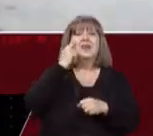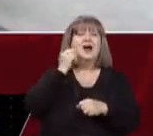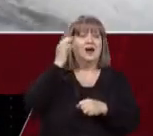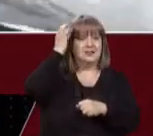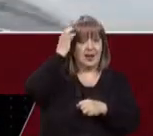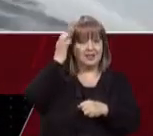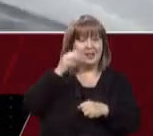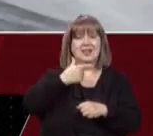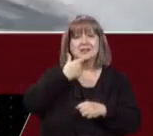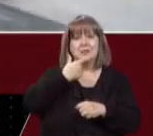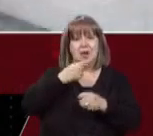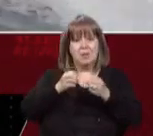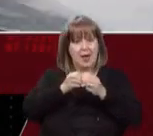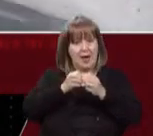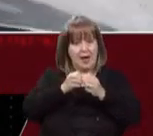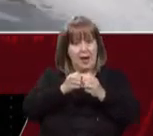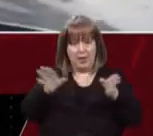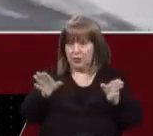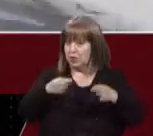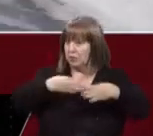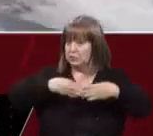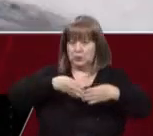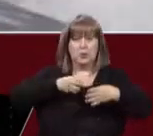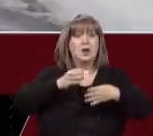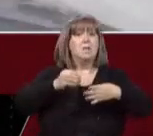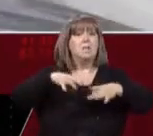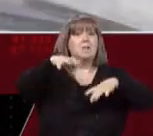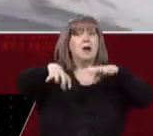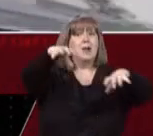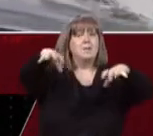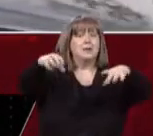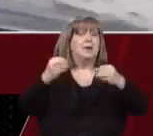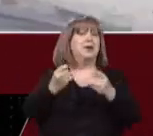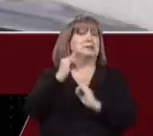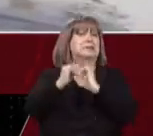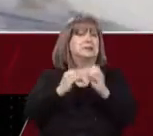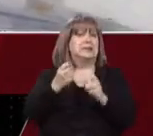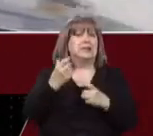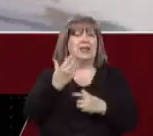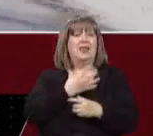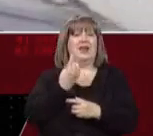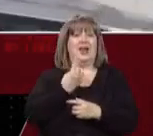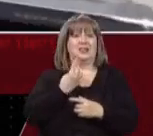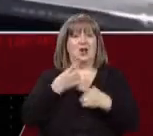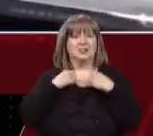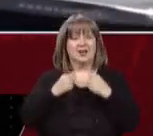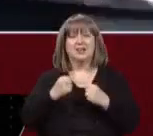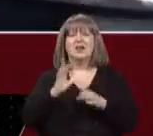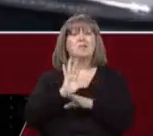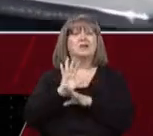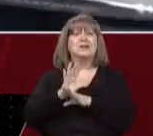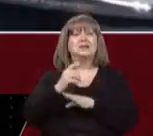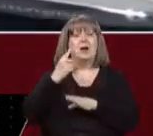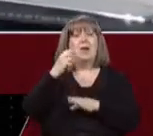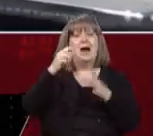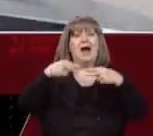en Mendoza de la dirección Nacional de migraciones Juan Manuel Serrano nos va a explicar de qué se trata de la aduana integrada qué tal